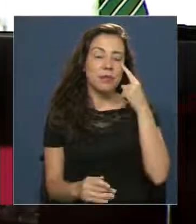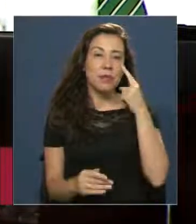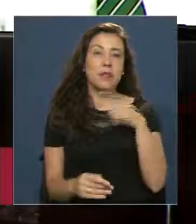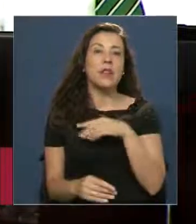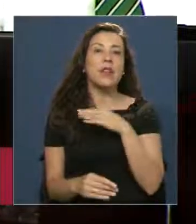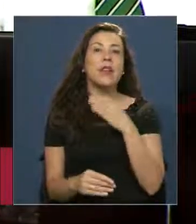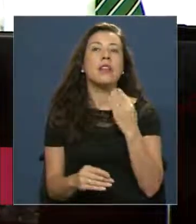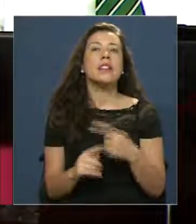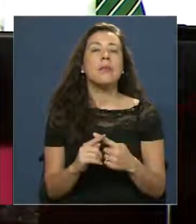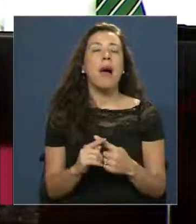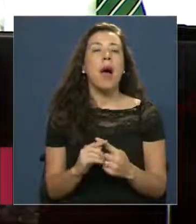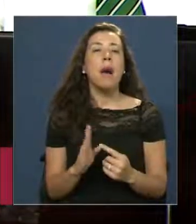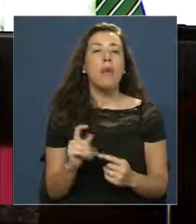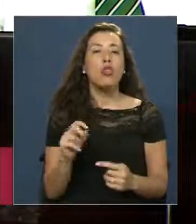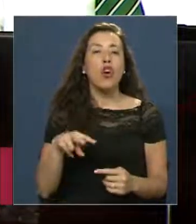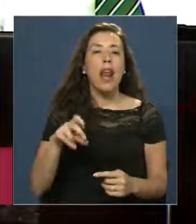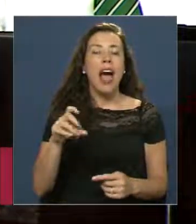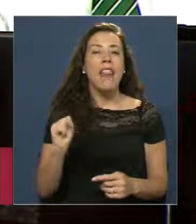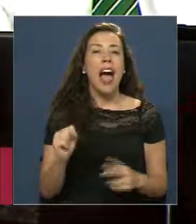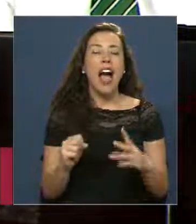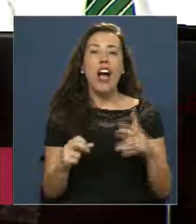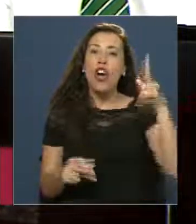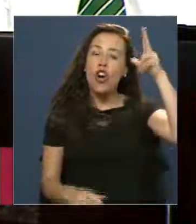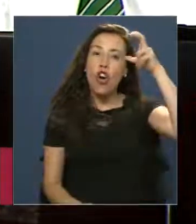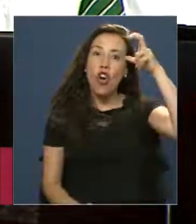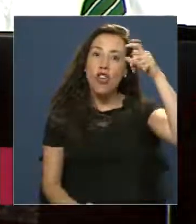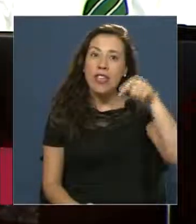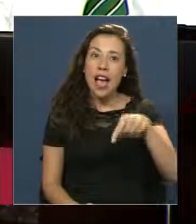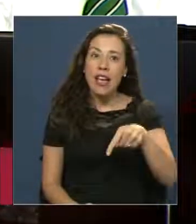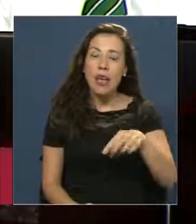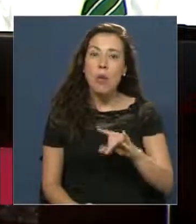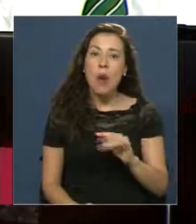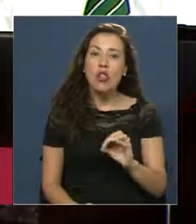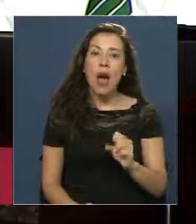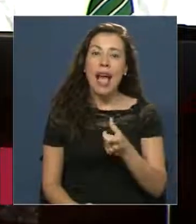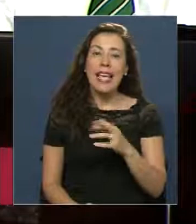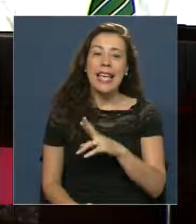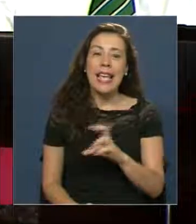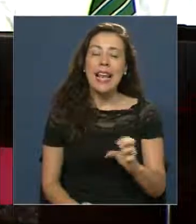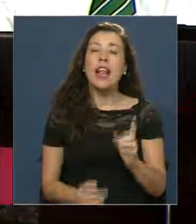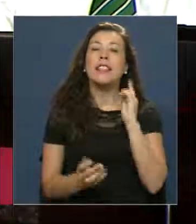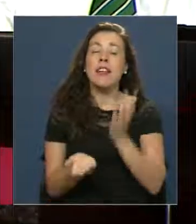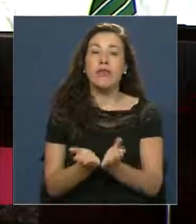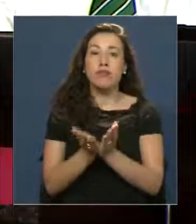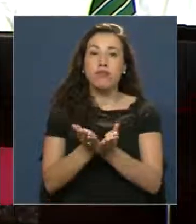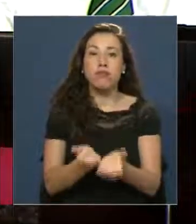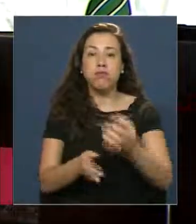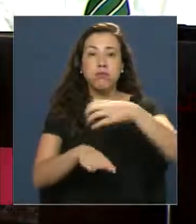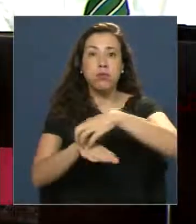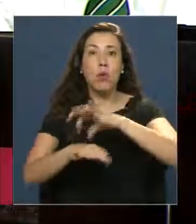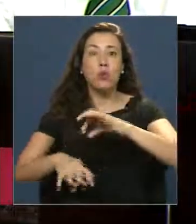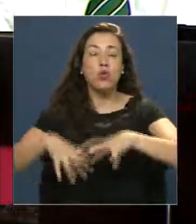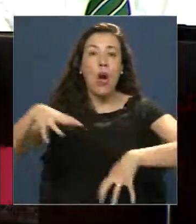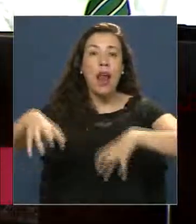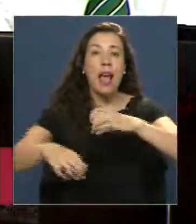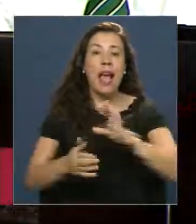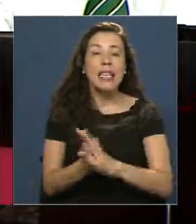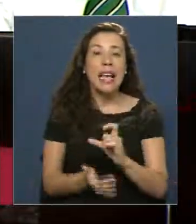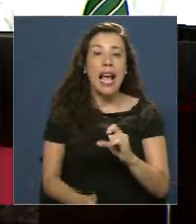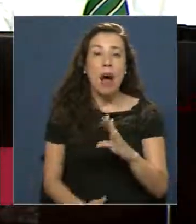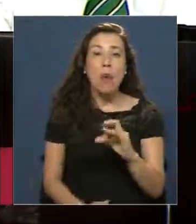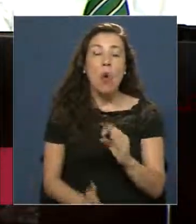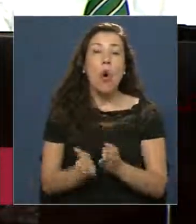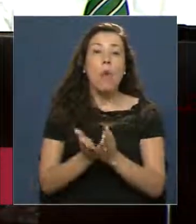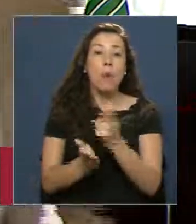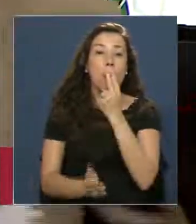de la motonave Coyhaique en cercanía del islote Melchor de Puerto Aguirre, mientras transportaba justamente ganado desde Chacabuco a Puerto Montt el